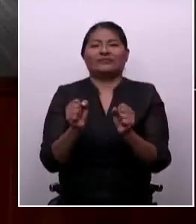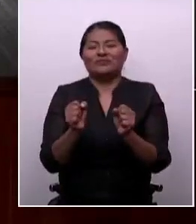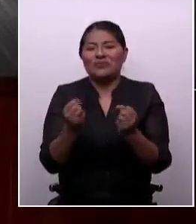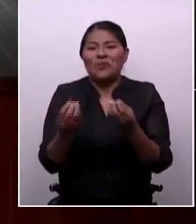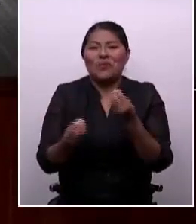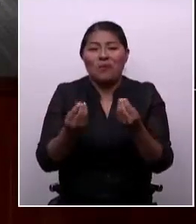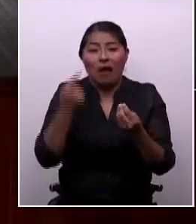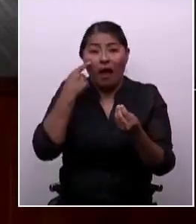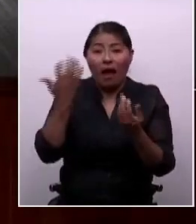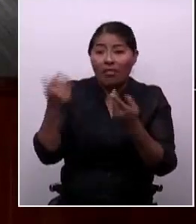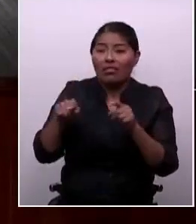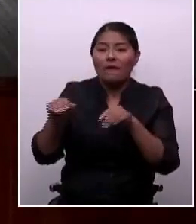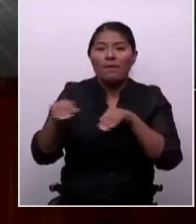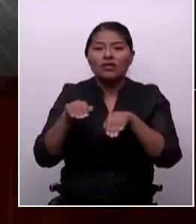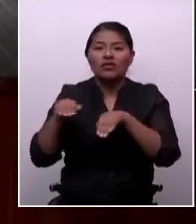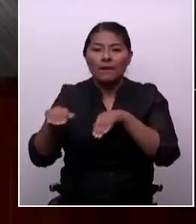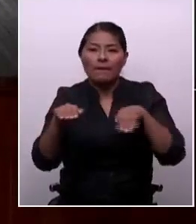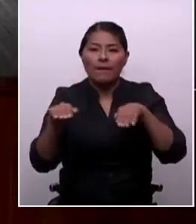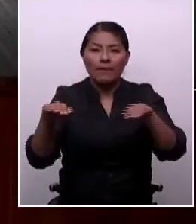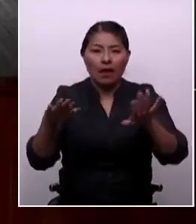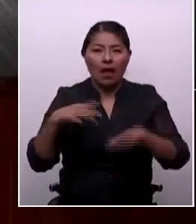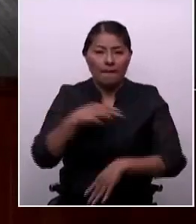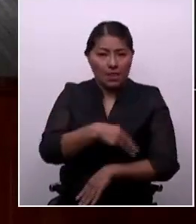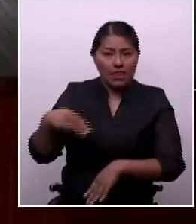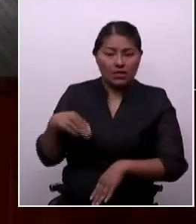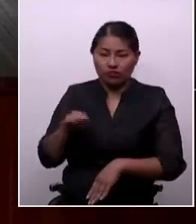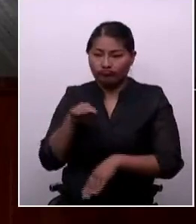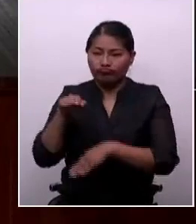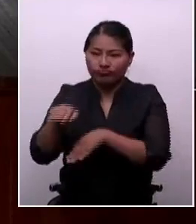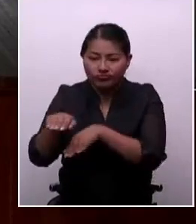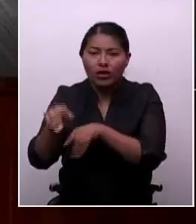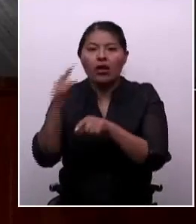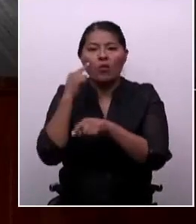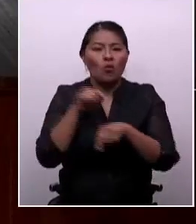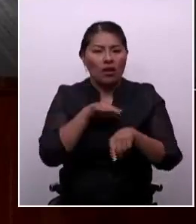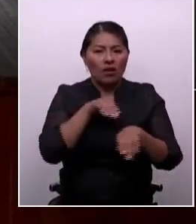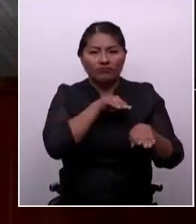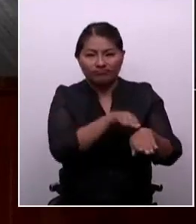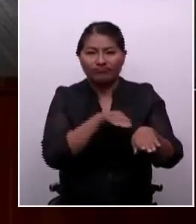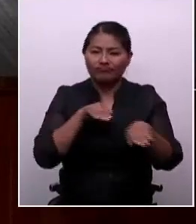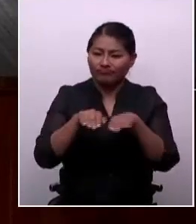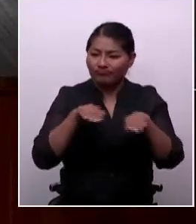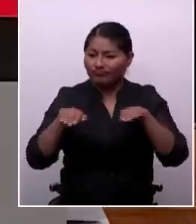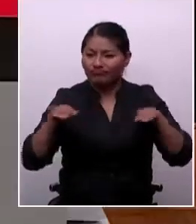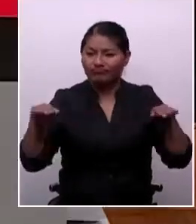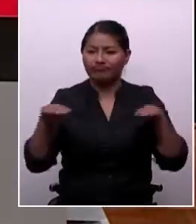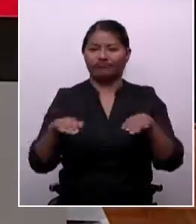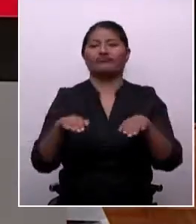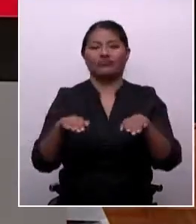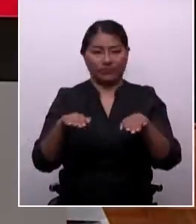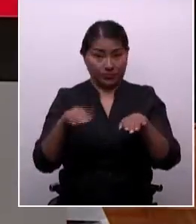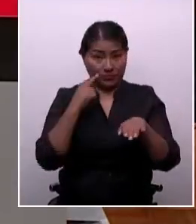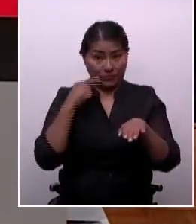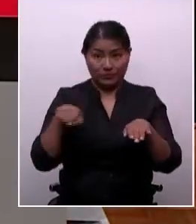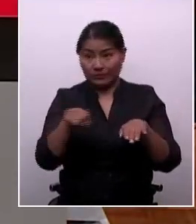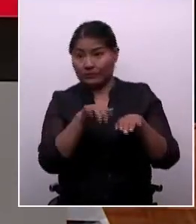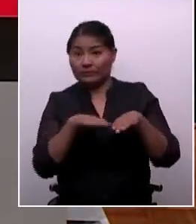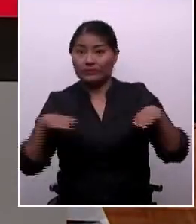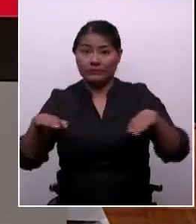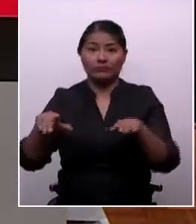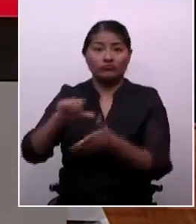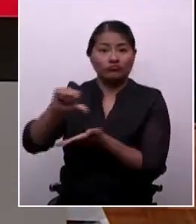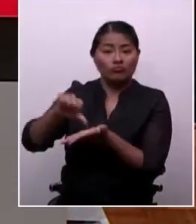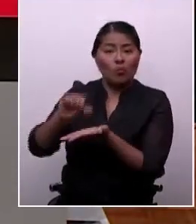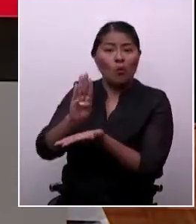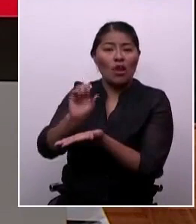ha convertido en playa de estacionamiento de los ministros de estado la Plaza de Armas y Plaza playa de estacionamiento de los congresistas la plaza Bolívar Se